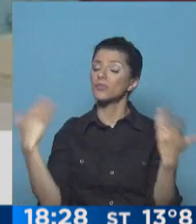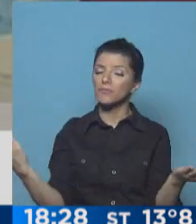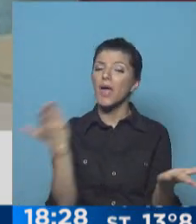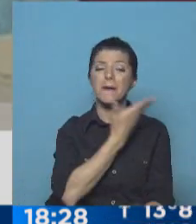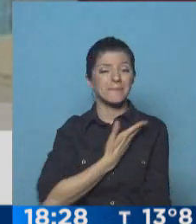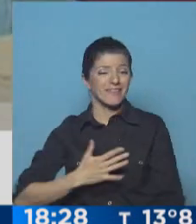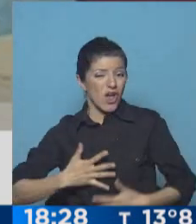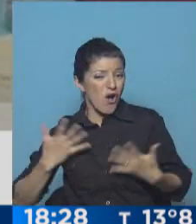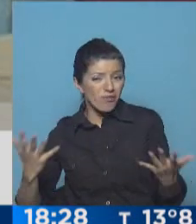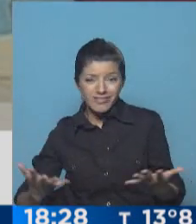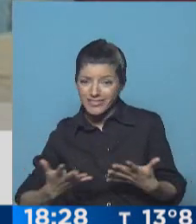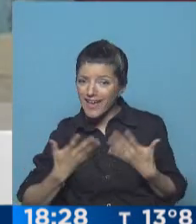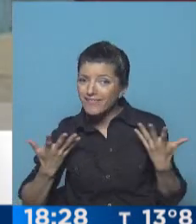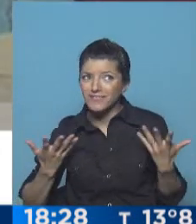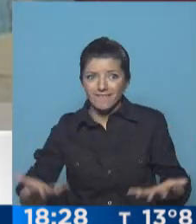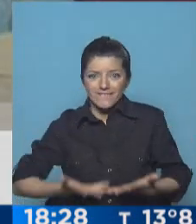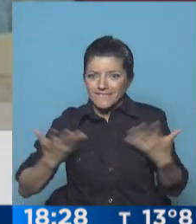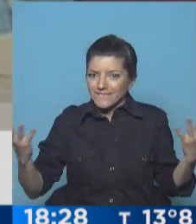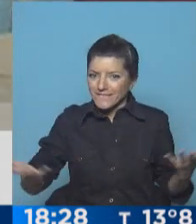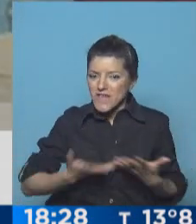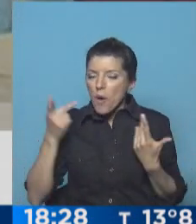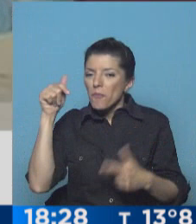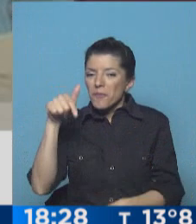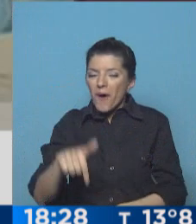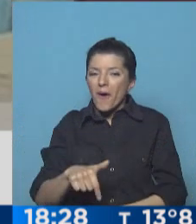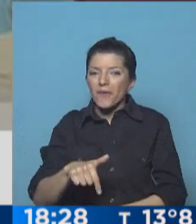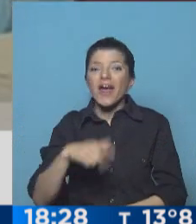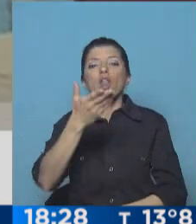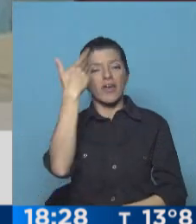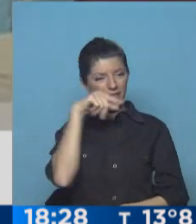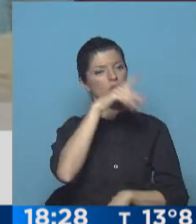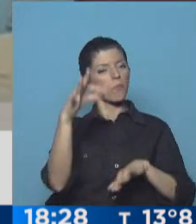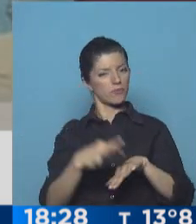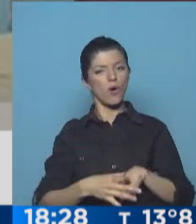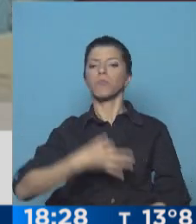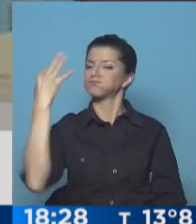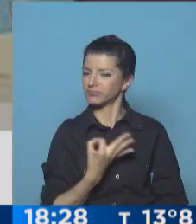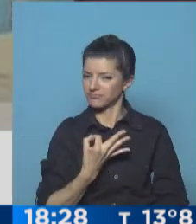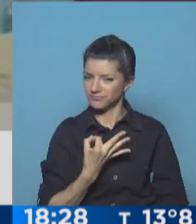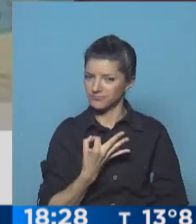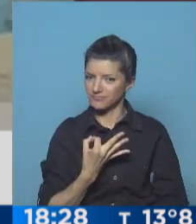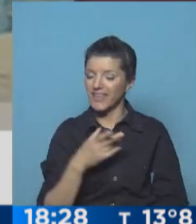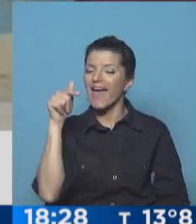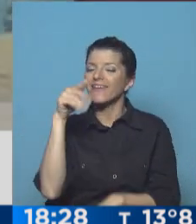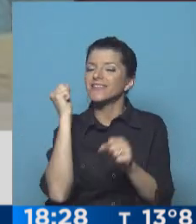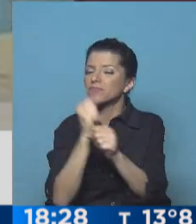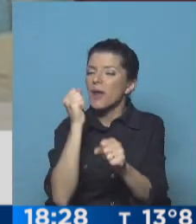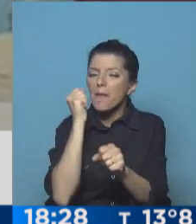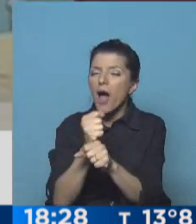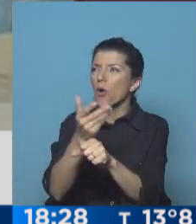muy contentos, felices de cumplir la palabra empeñada. Esta obra que se